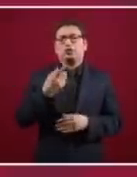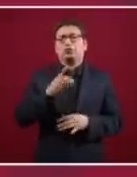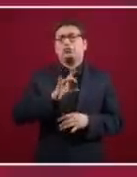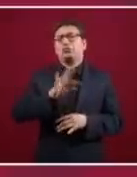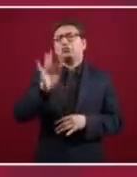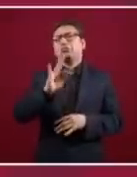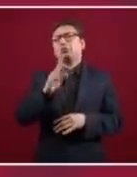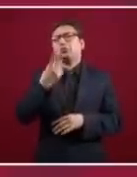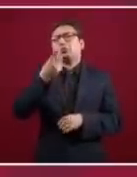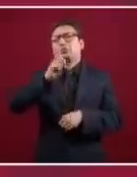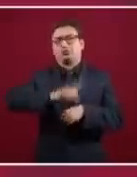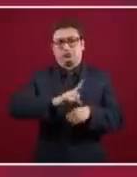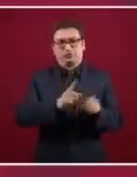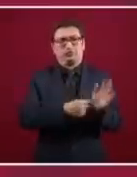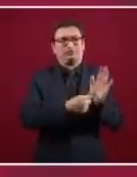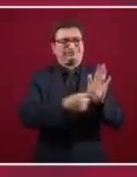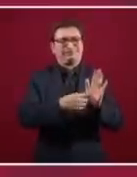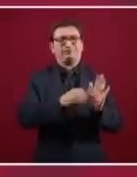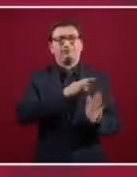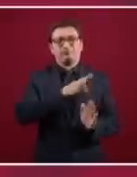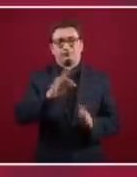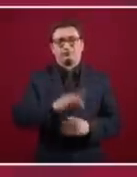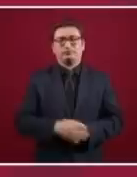lo vamos a poner aquí